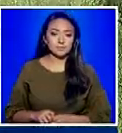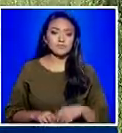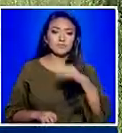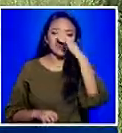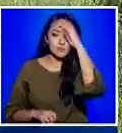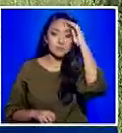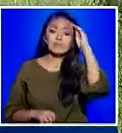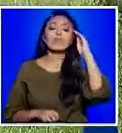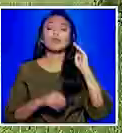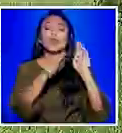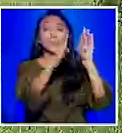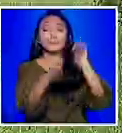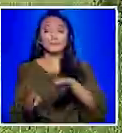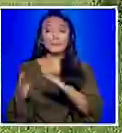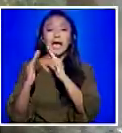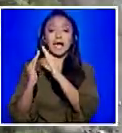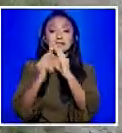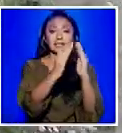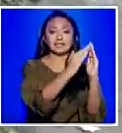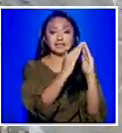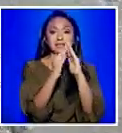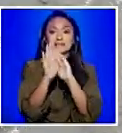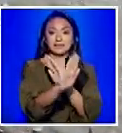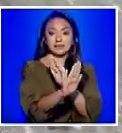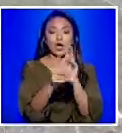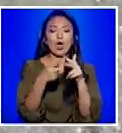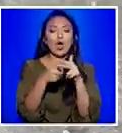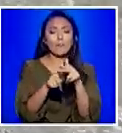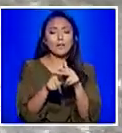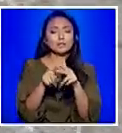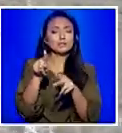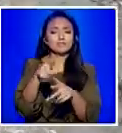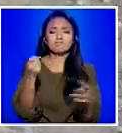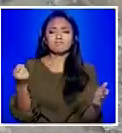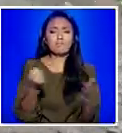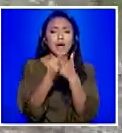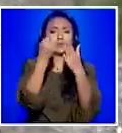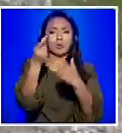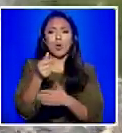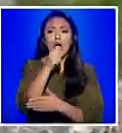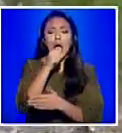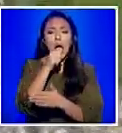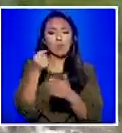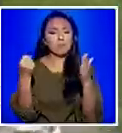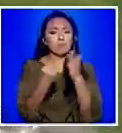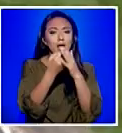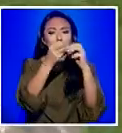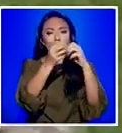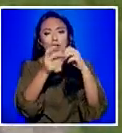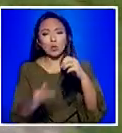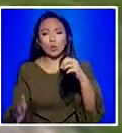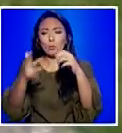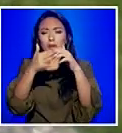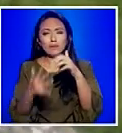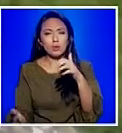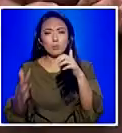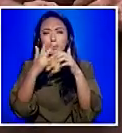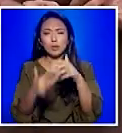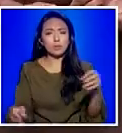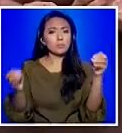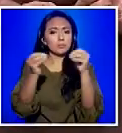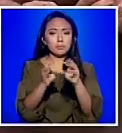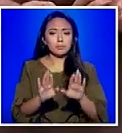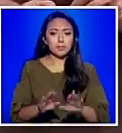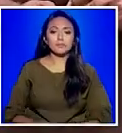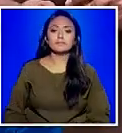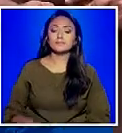La ladera del conjunto donde habita Mayra, desde sus inicios sufrió el golpe de las aguas. Los derrumbes fueron inevitables.